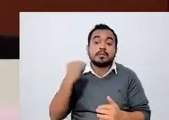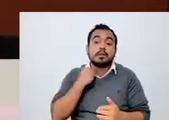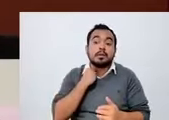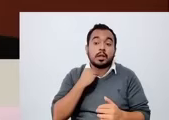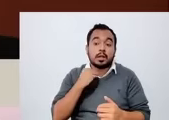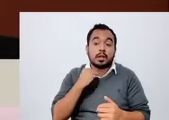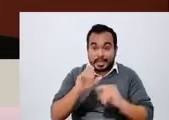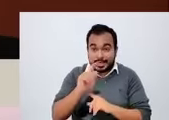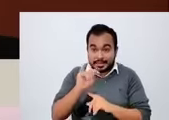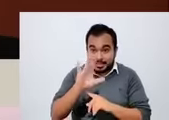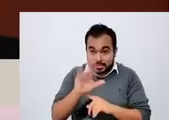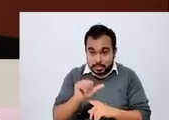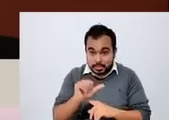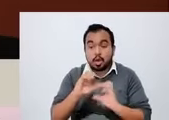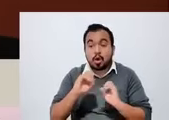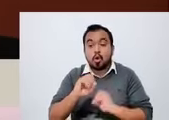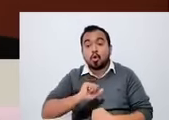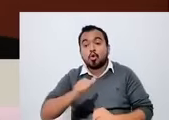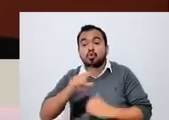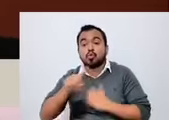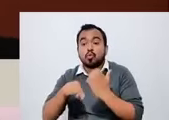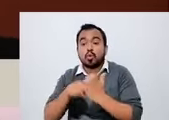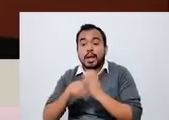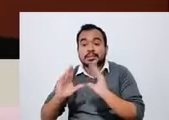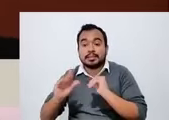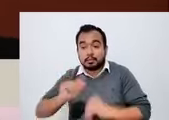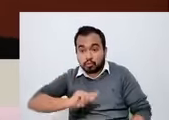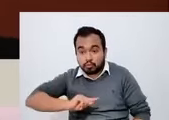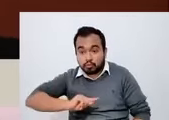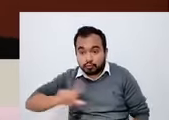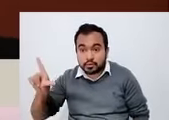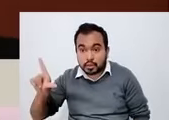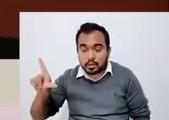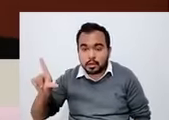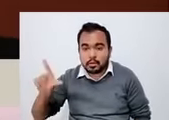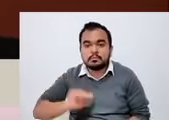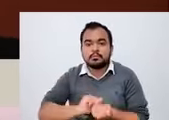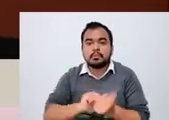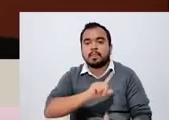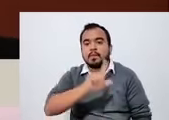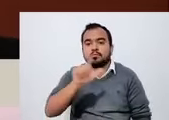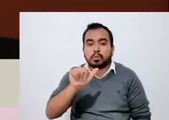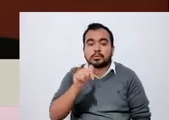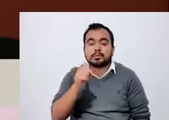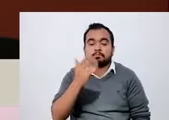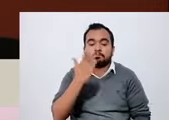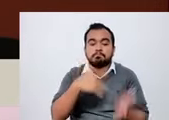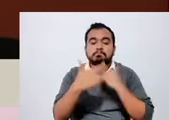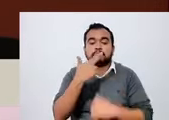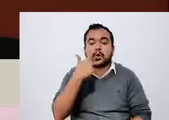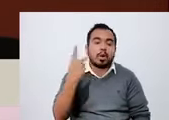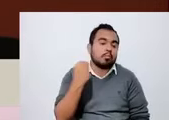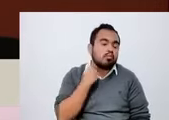de enseñanza profesional tendría como consecuencia mejores abogados, quizá mejores jueces?